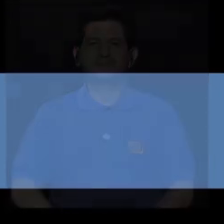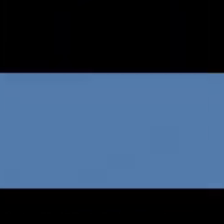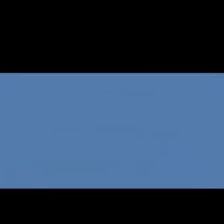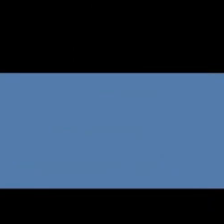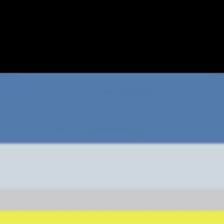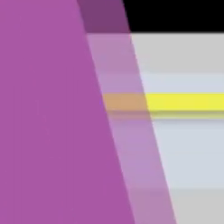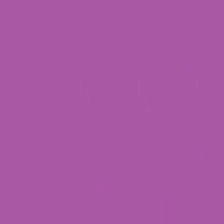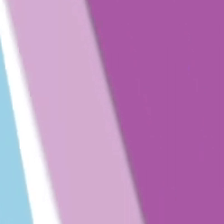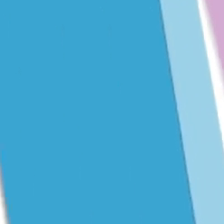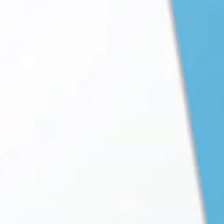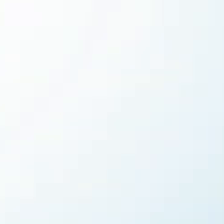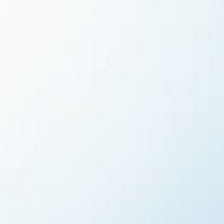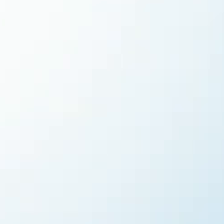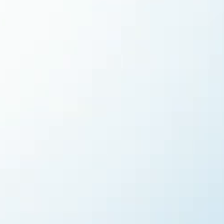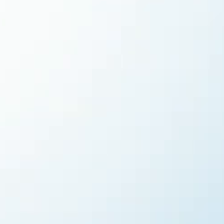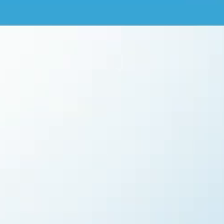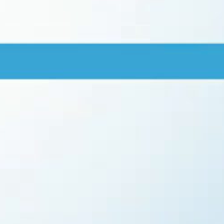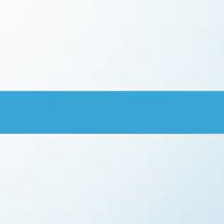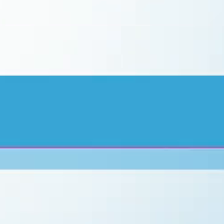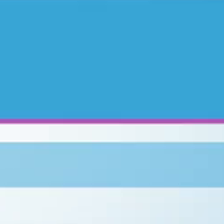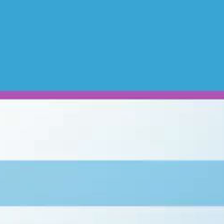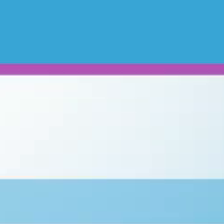Vivir Mejor.